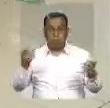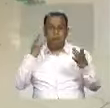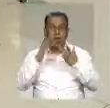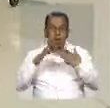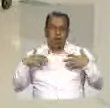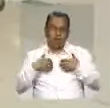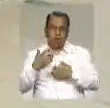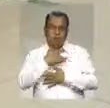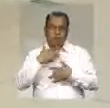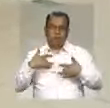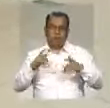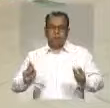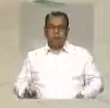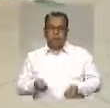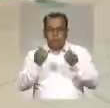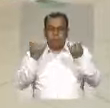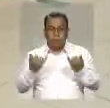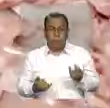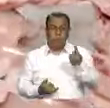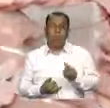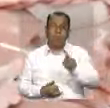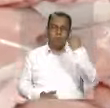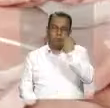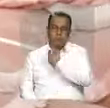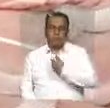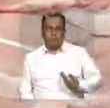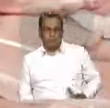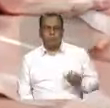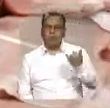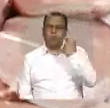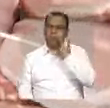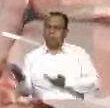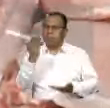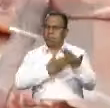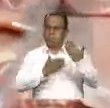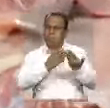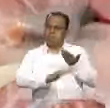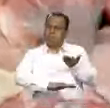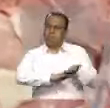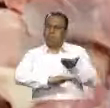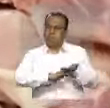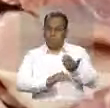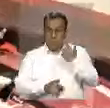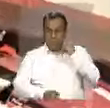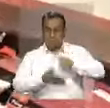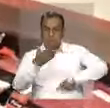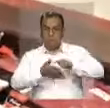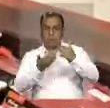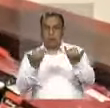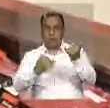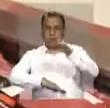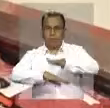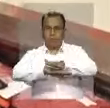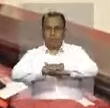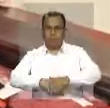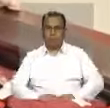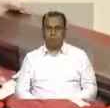garantizar la salubridad. Hace falta que el presidente de la República analice la propuesta y se estima que firme esta tarde.